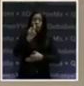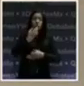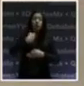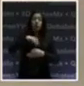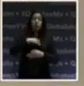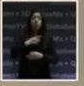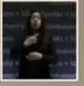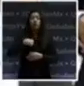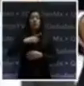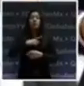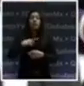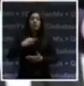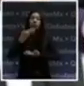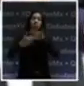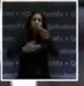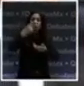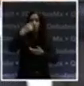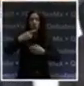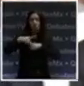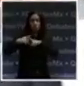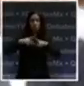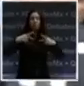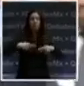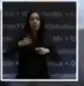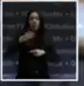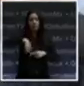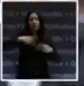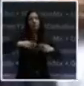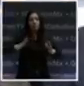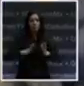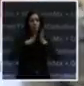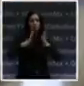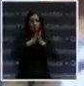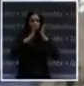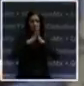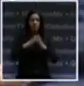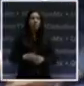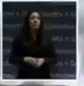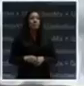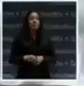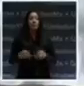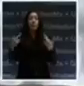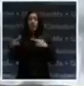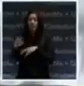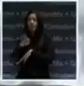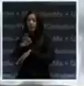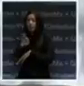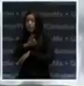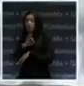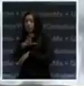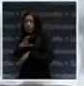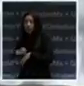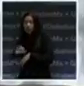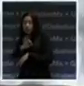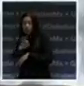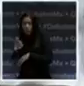y que la sociedad participe activamente en esa función. Maestra, tiene usted 30 segundos. Candidato, ¿podría especificar